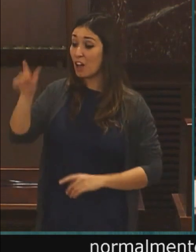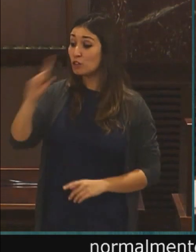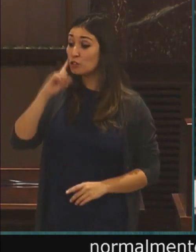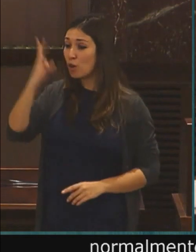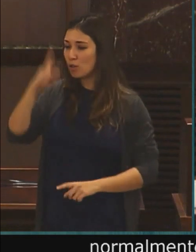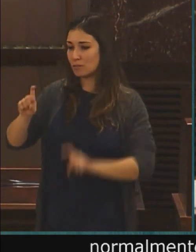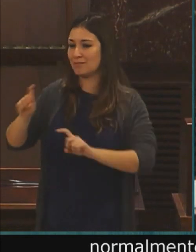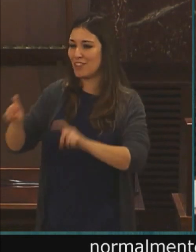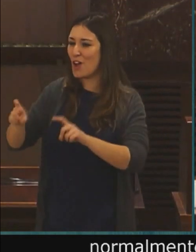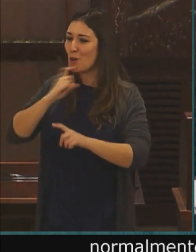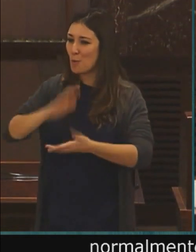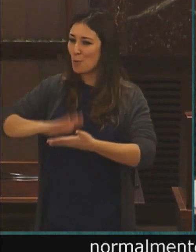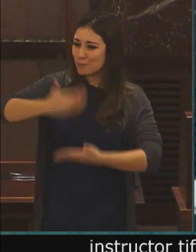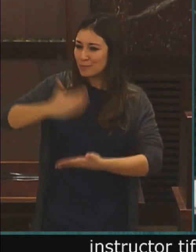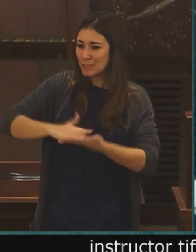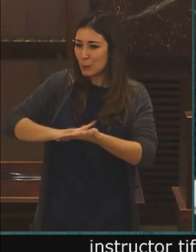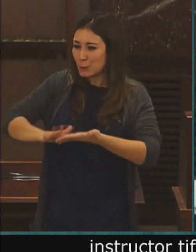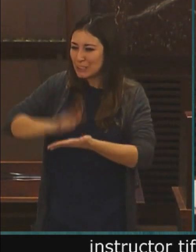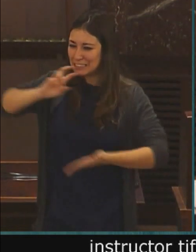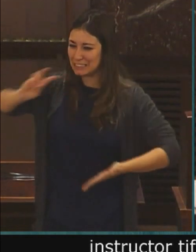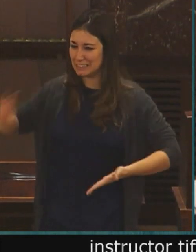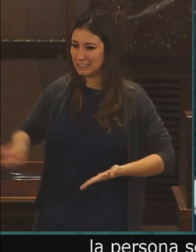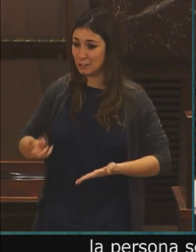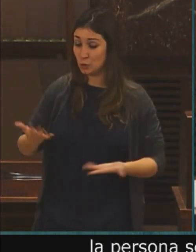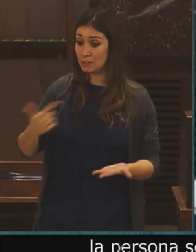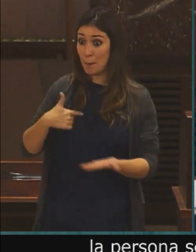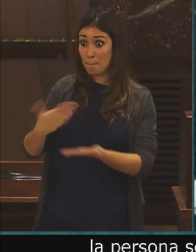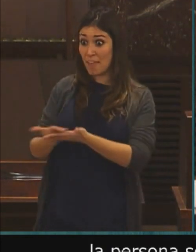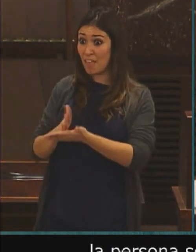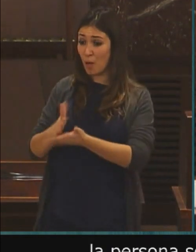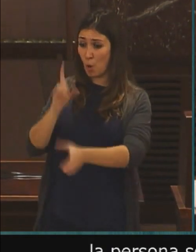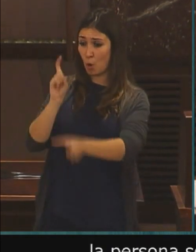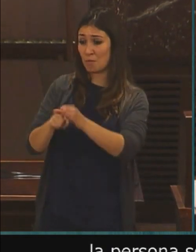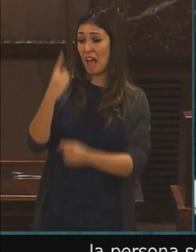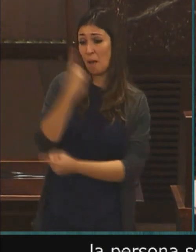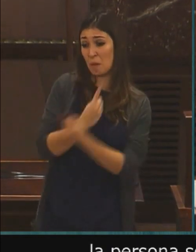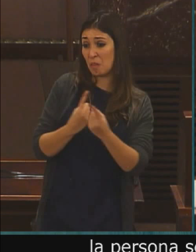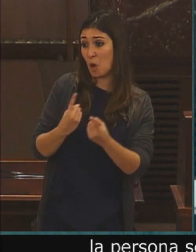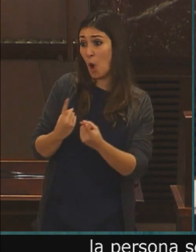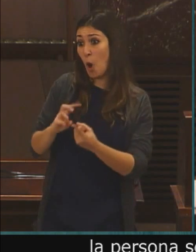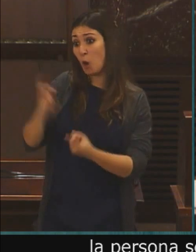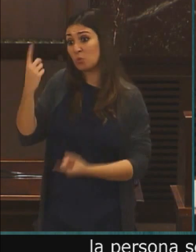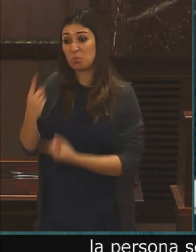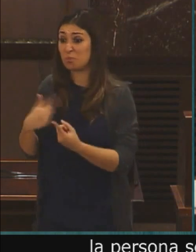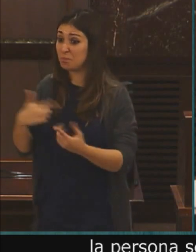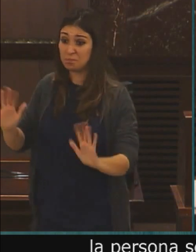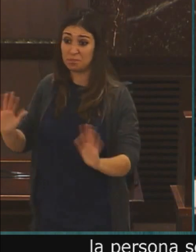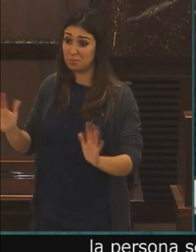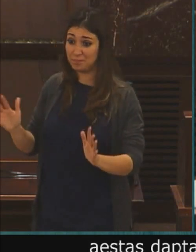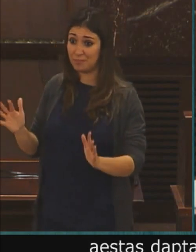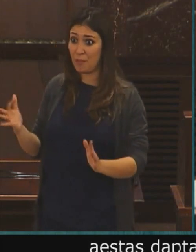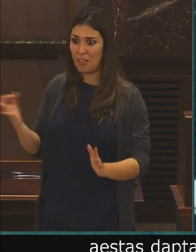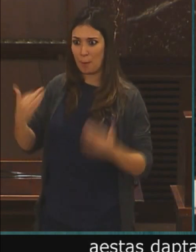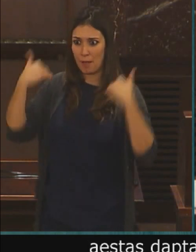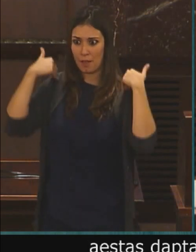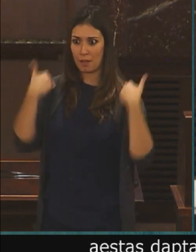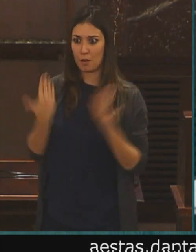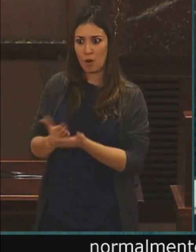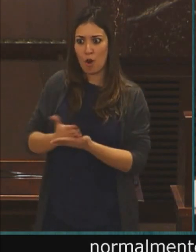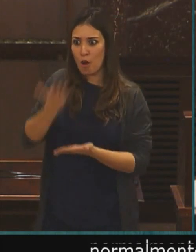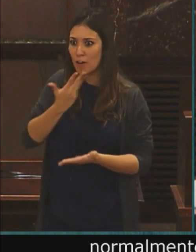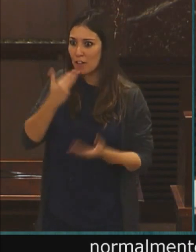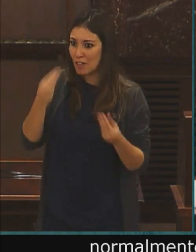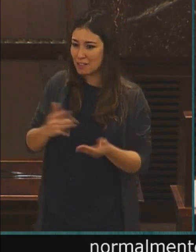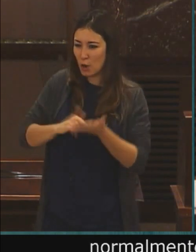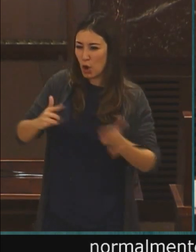manejar todas estas adaptaciones. El mediador normalmente participa, aunque en otras ocasiones no. El mediador debe ser competente en esta rama, ya que será quien